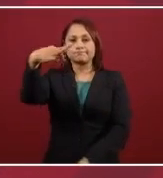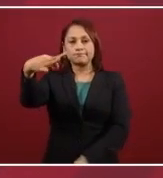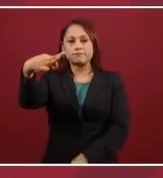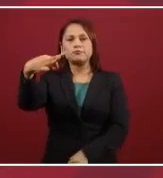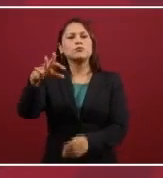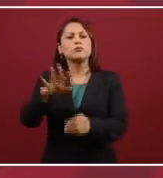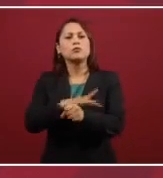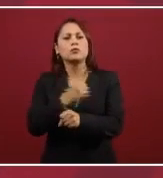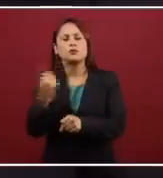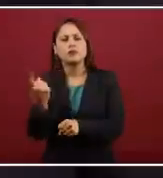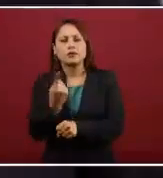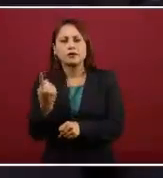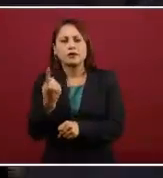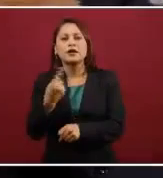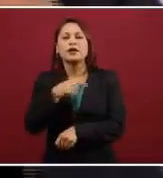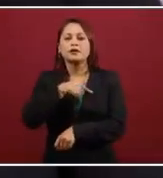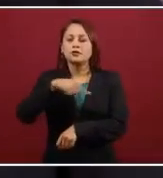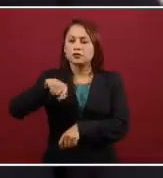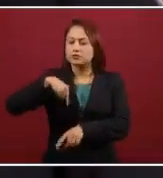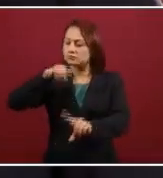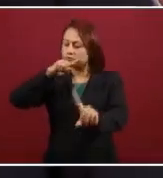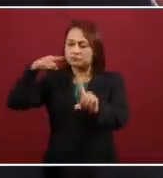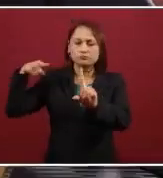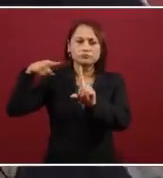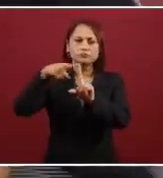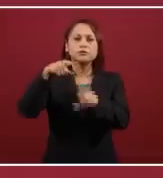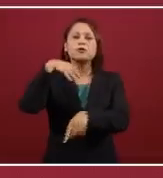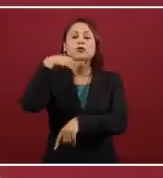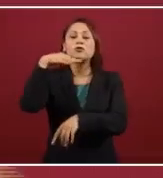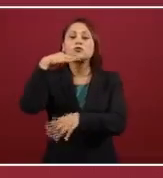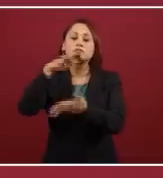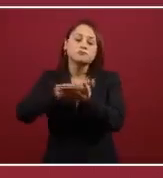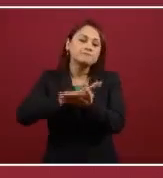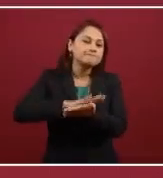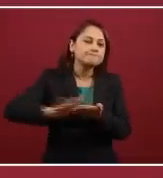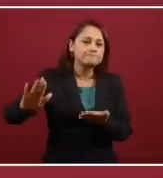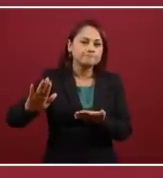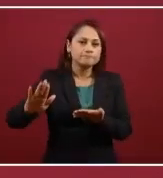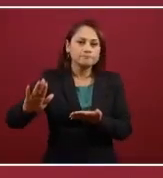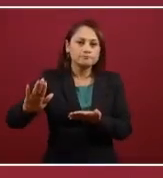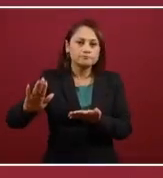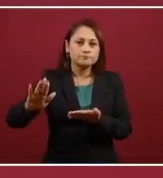que acabáramos con la corrupción. Ese es el mandato que tengo